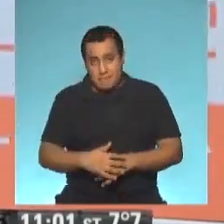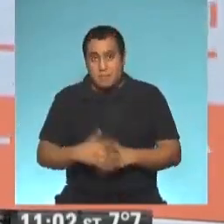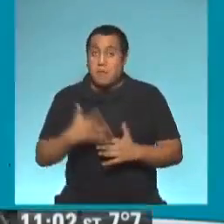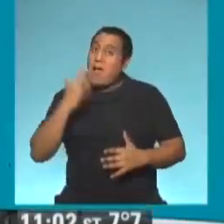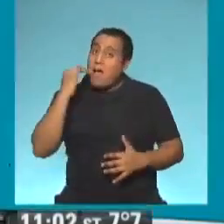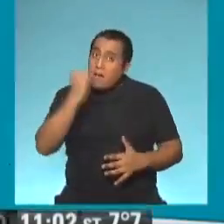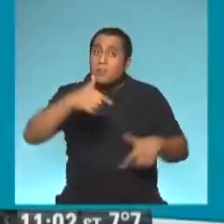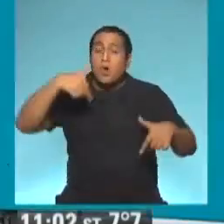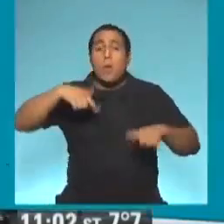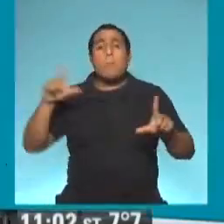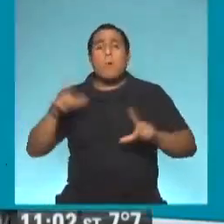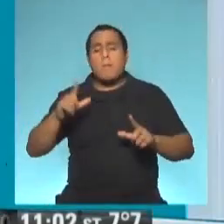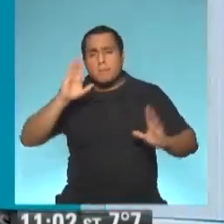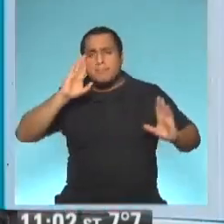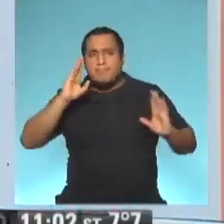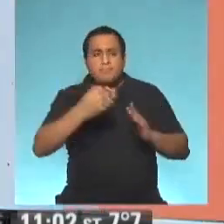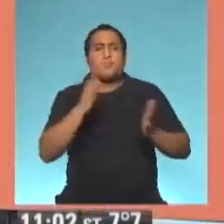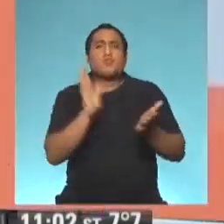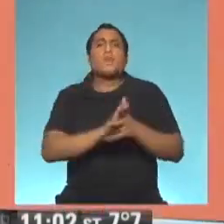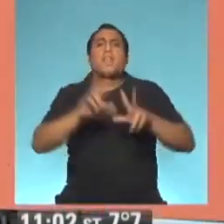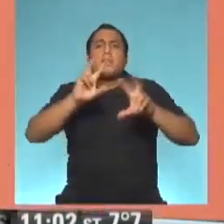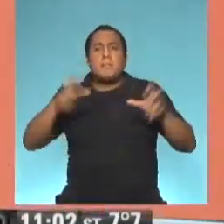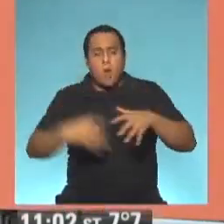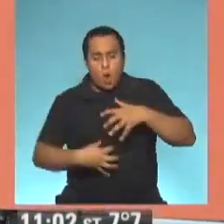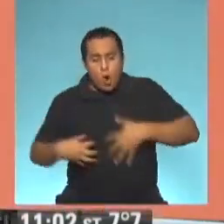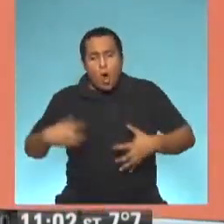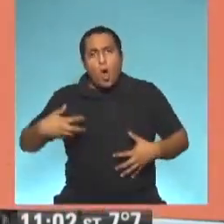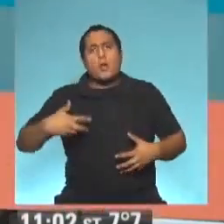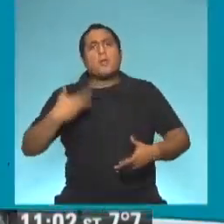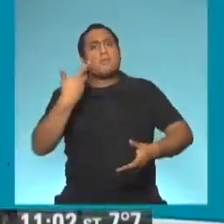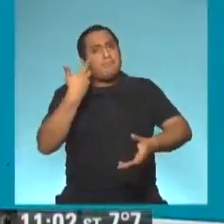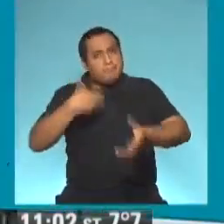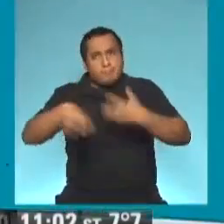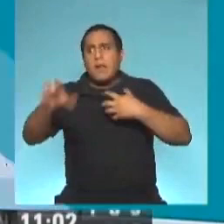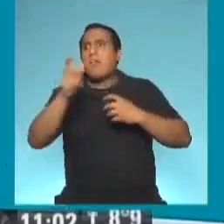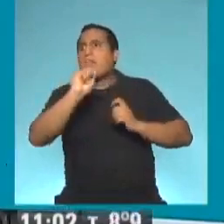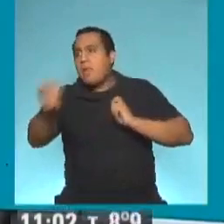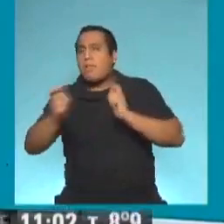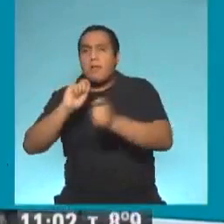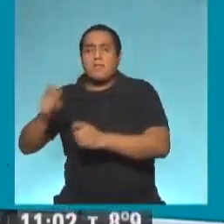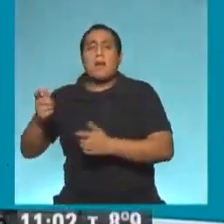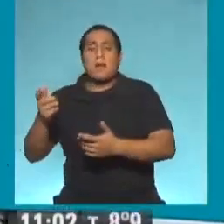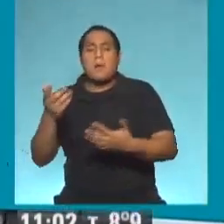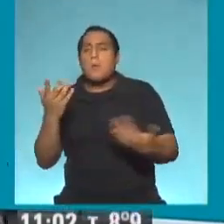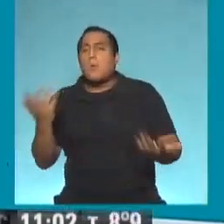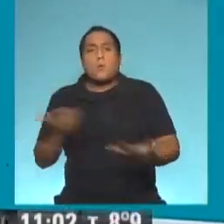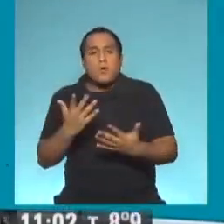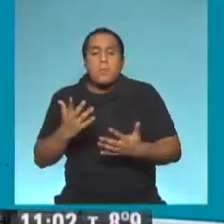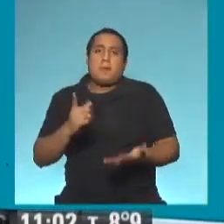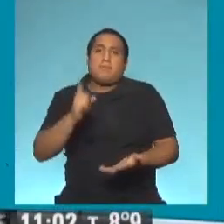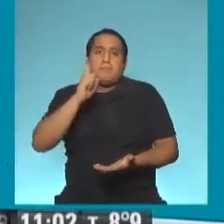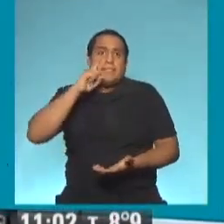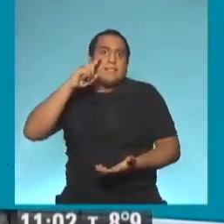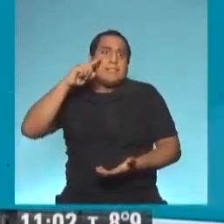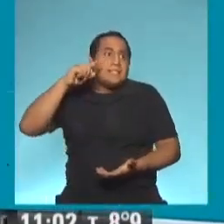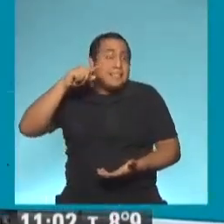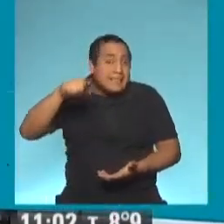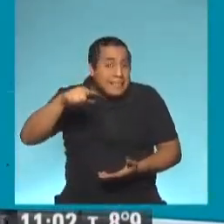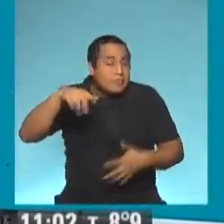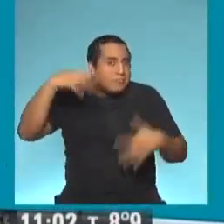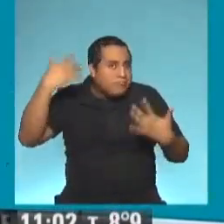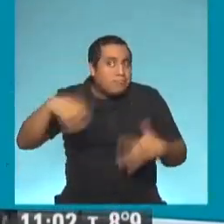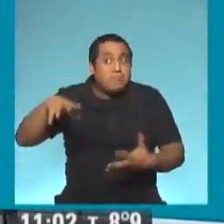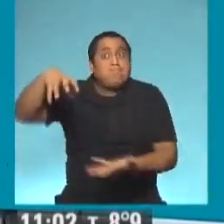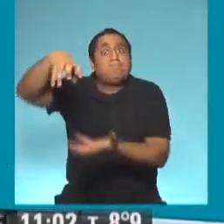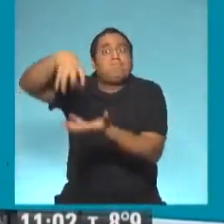Hoy nuestro programa dedicado a la donación de órganos. Y si hablamos de donación de órganos, hablamos ni más ni menos que de INCUCAI, una tarea titánica la que se